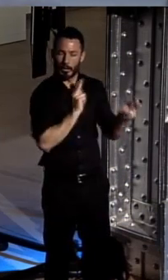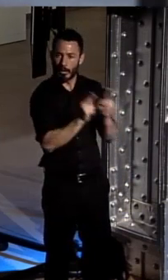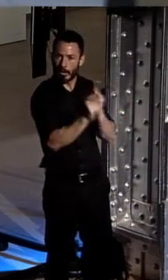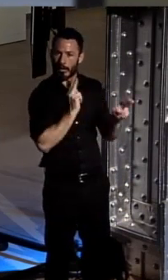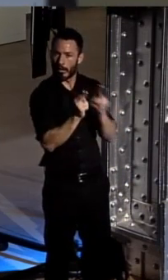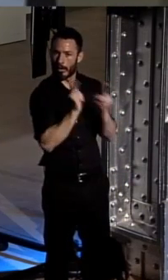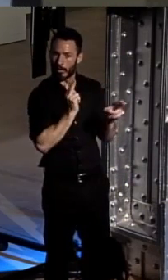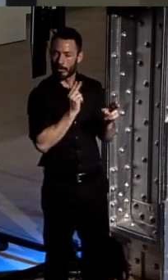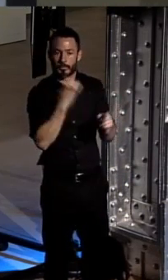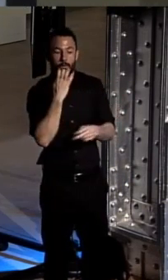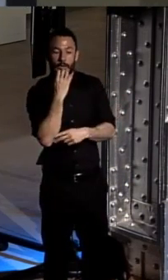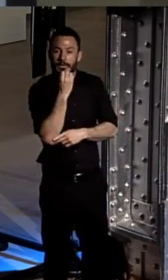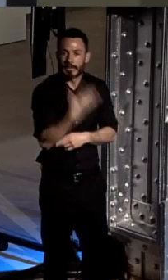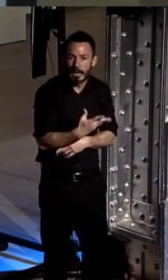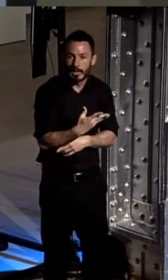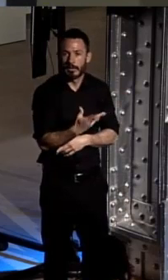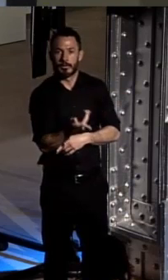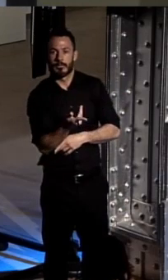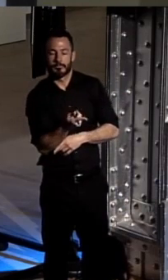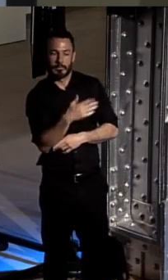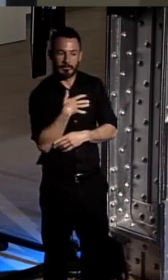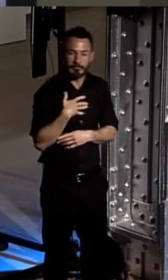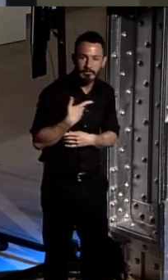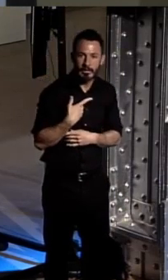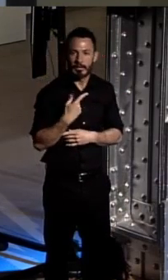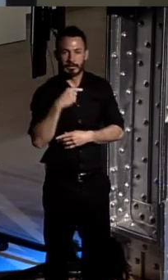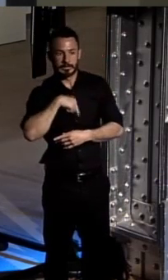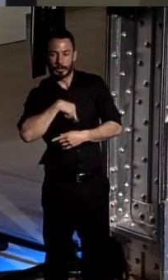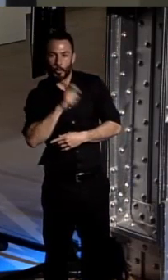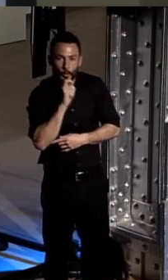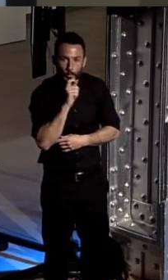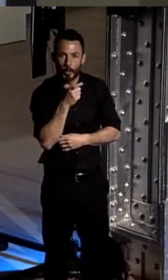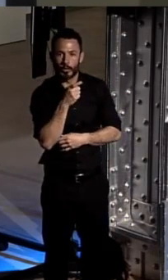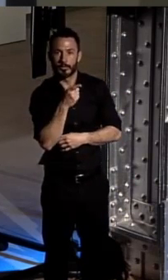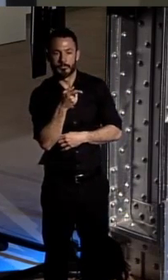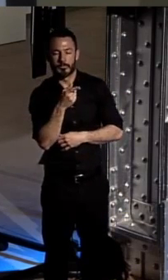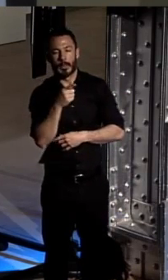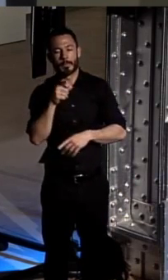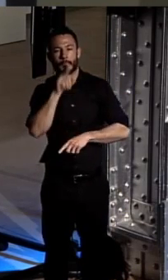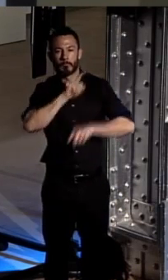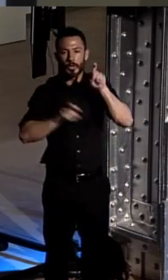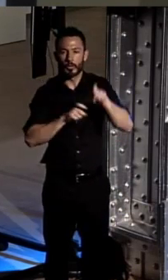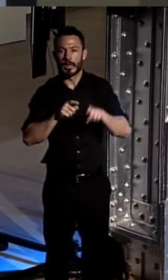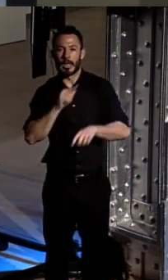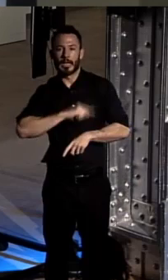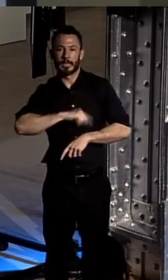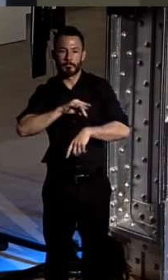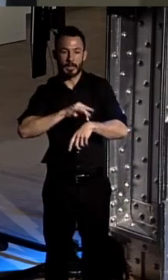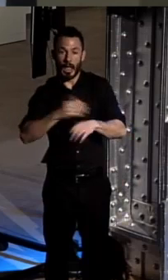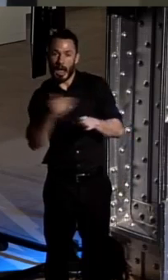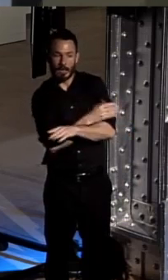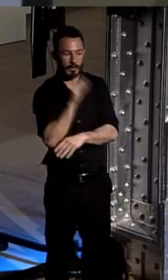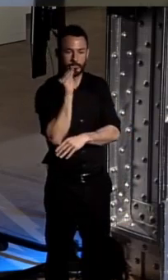saber. ¿Cómo estás? ¿Qué sentís? ¿Qué querés hacer? Son preguntas que ya trascienden la neurociencia, son preguntas de la ética médica, pero son preguntas que eran imposibles de